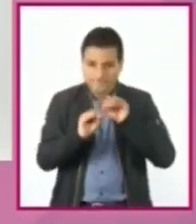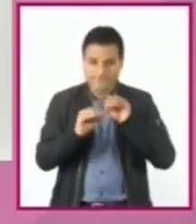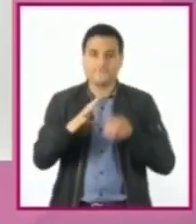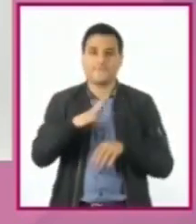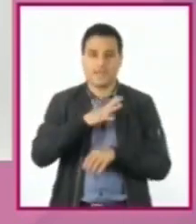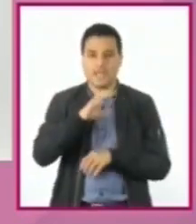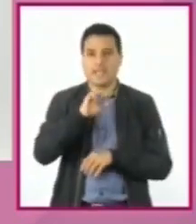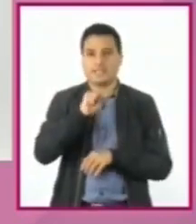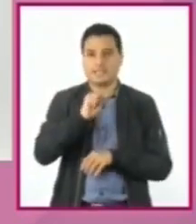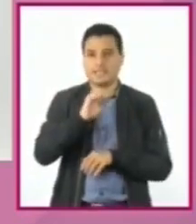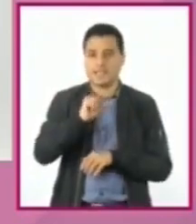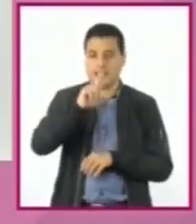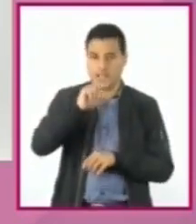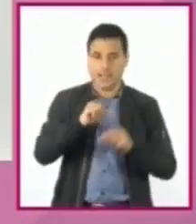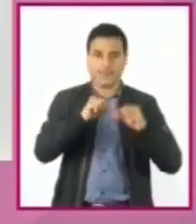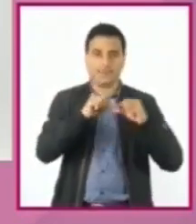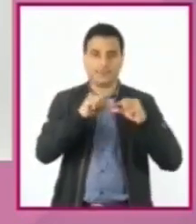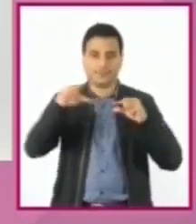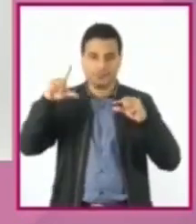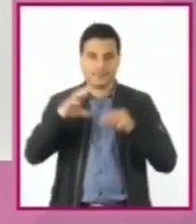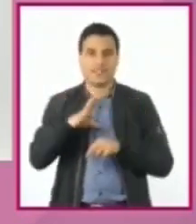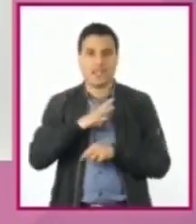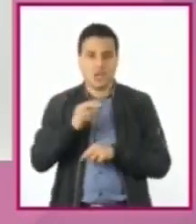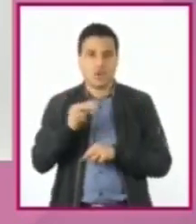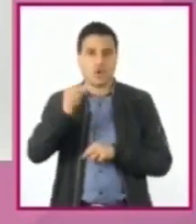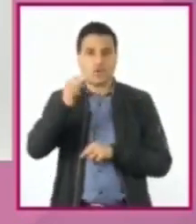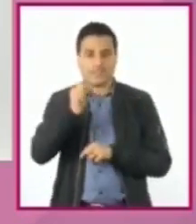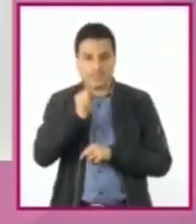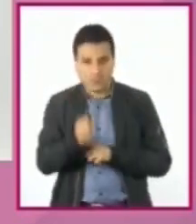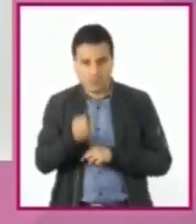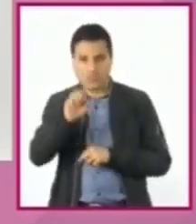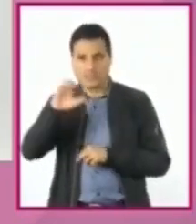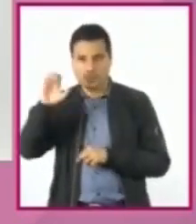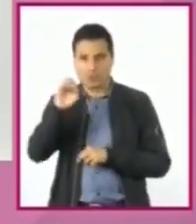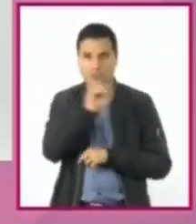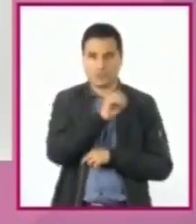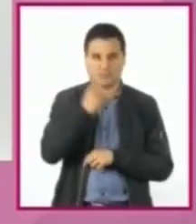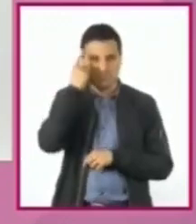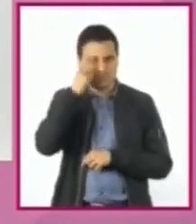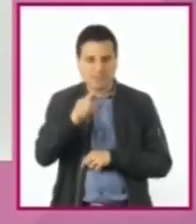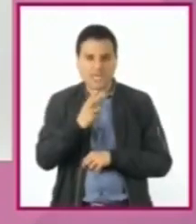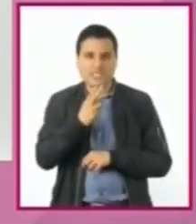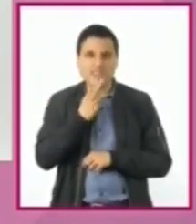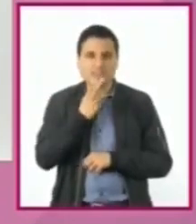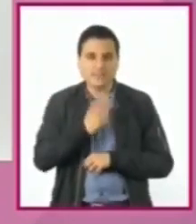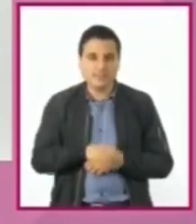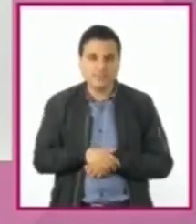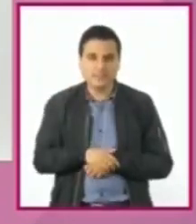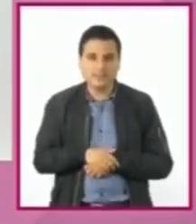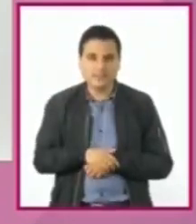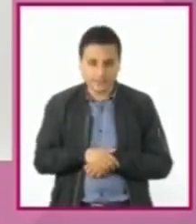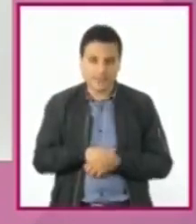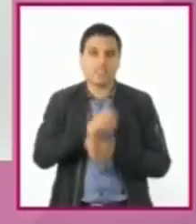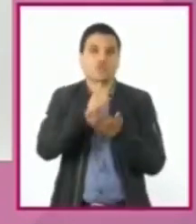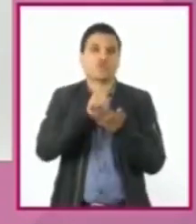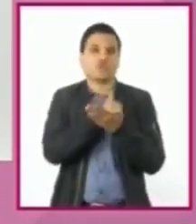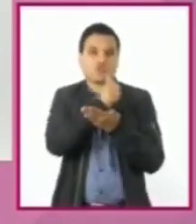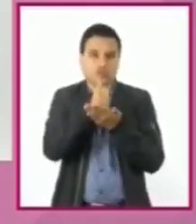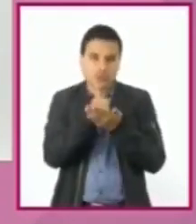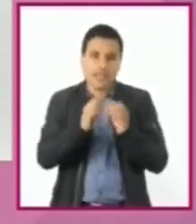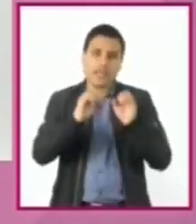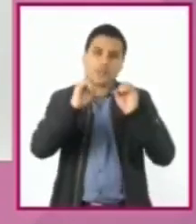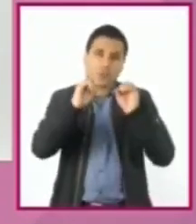escala, coordenadas geográficas y orientación. ¿Para qué se utilizan? Generalmente para representar ciudades o